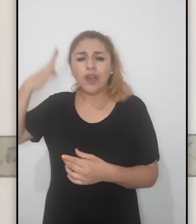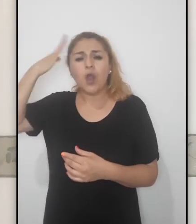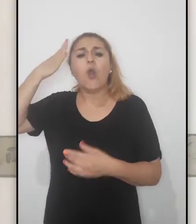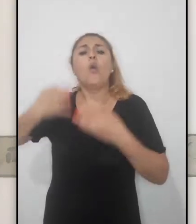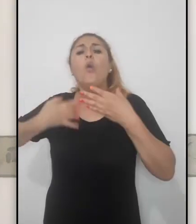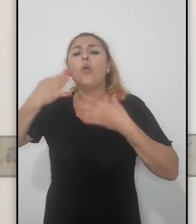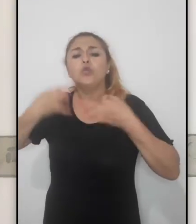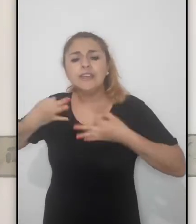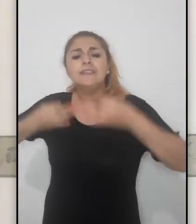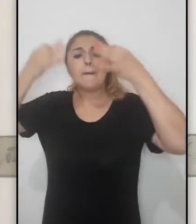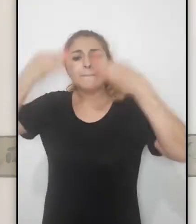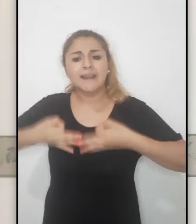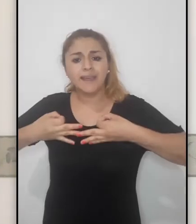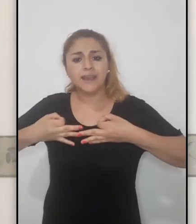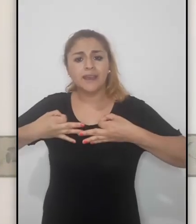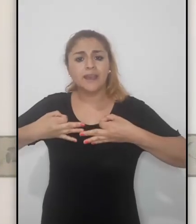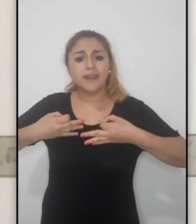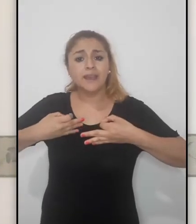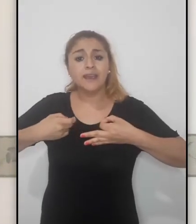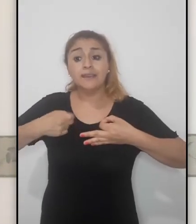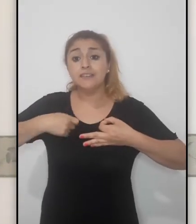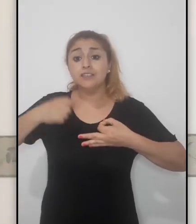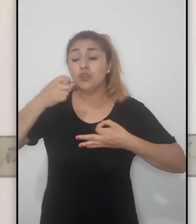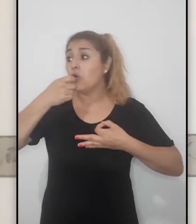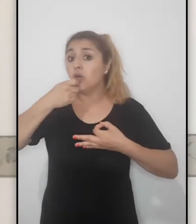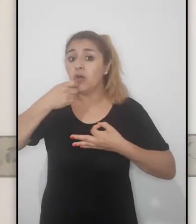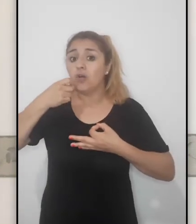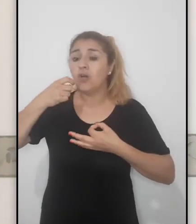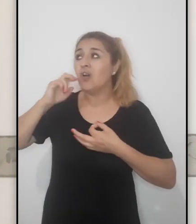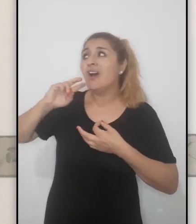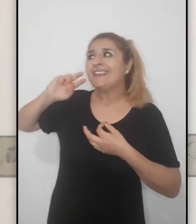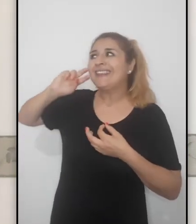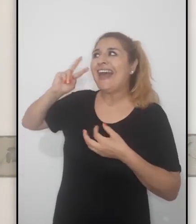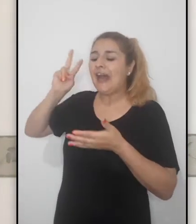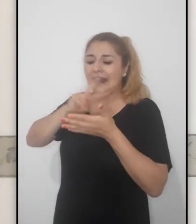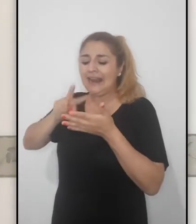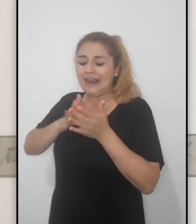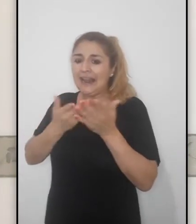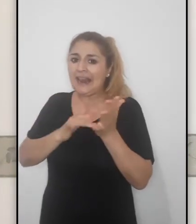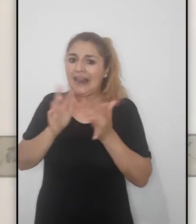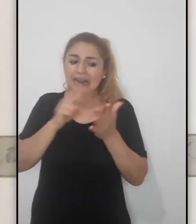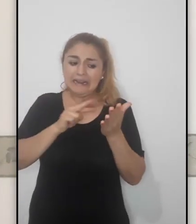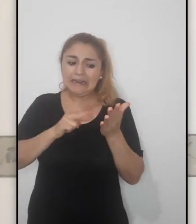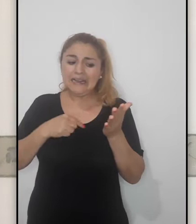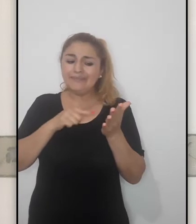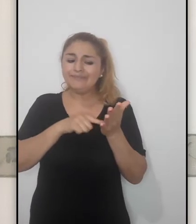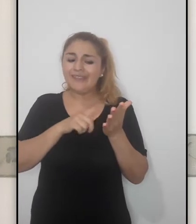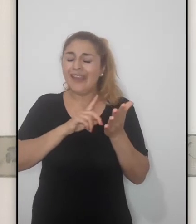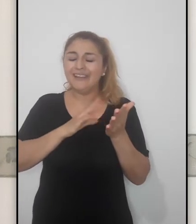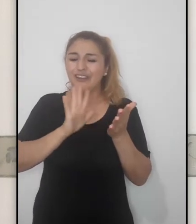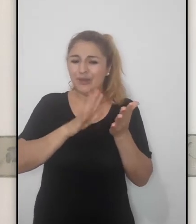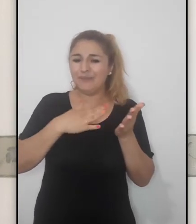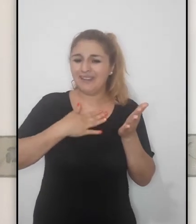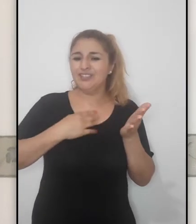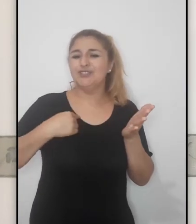porque nada bueno puede salir del hombre si no está en dios del hombre sin dios